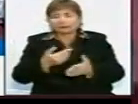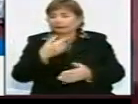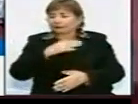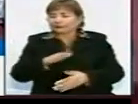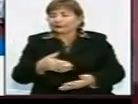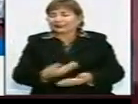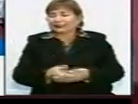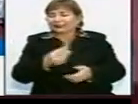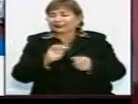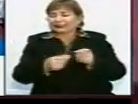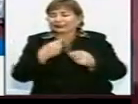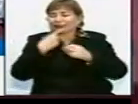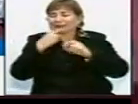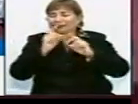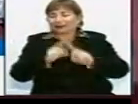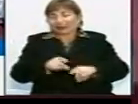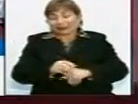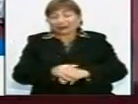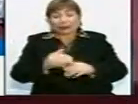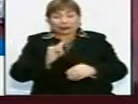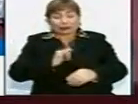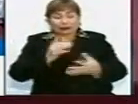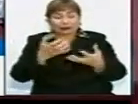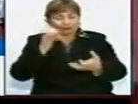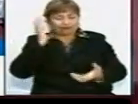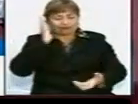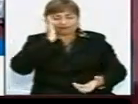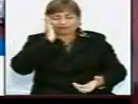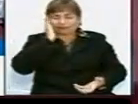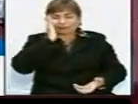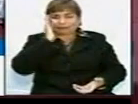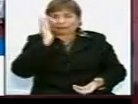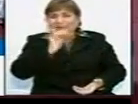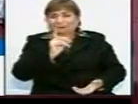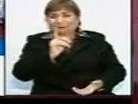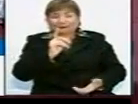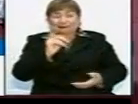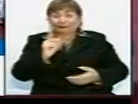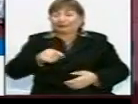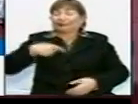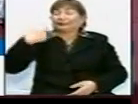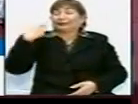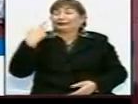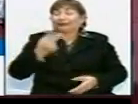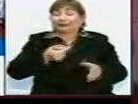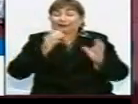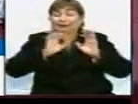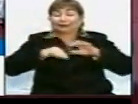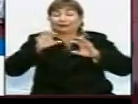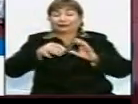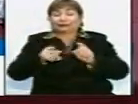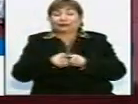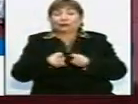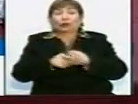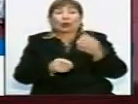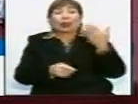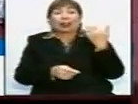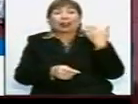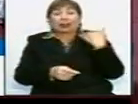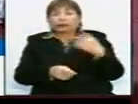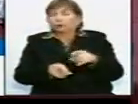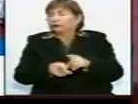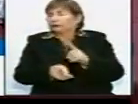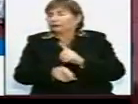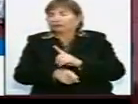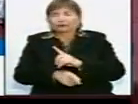todos para que me la contesten porque yo quiero saber yo no quiero que el próximo fenómeno del niño sea como el anterior no